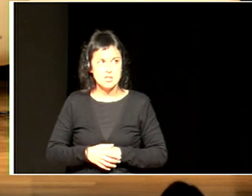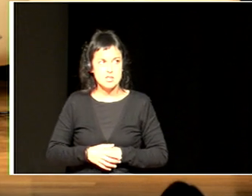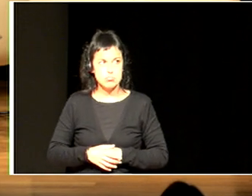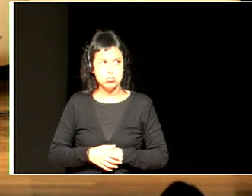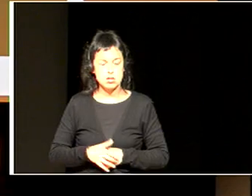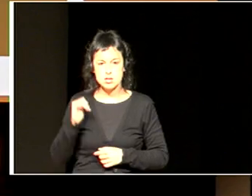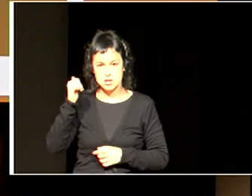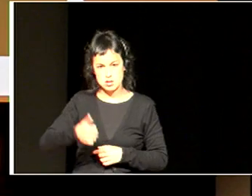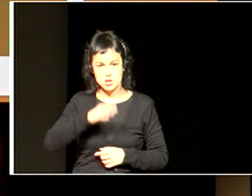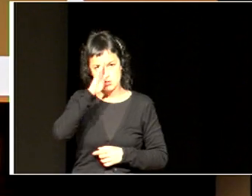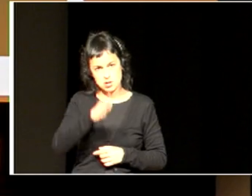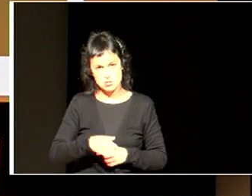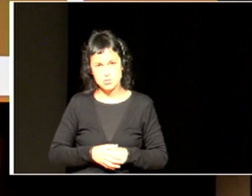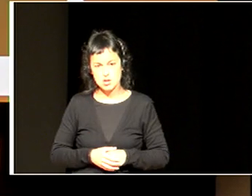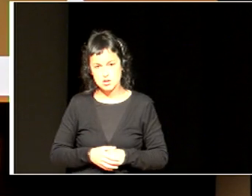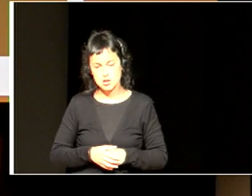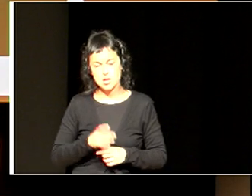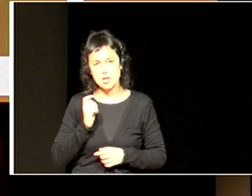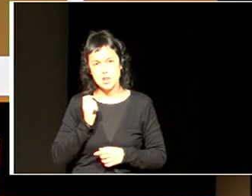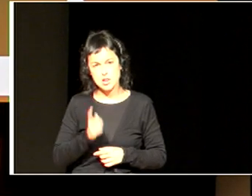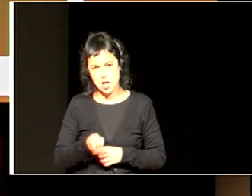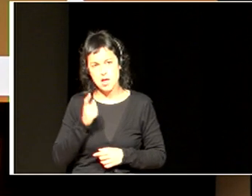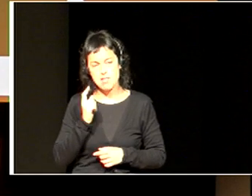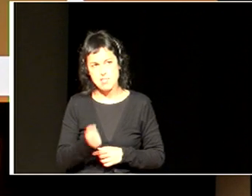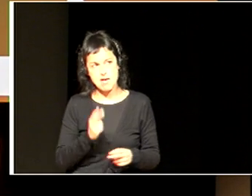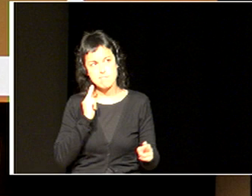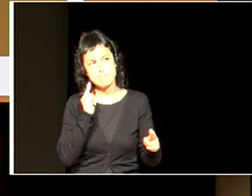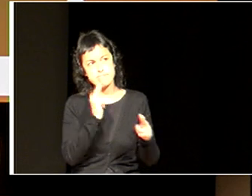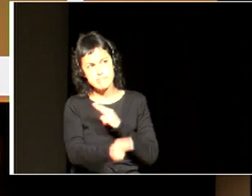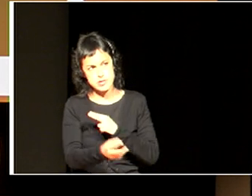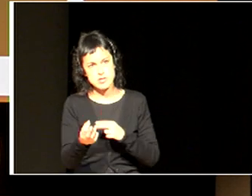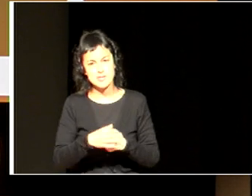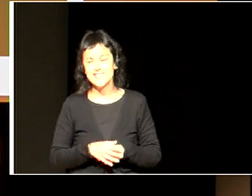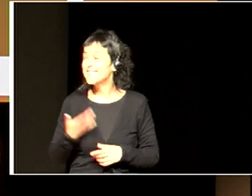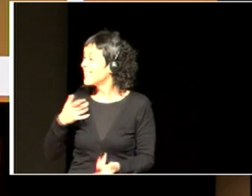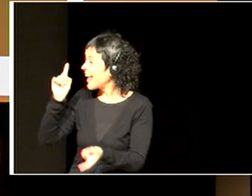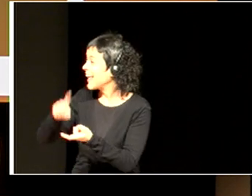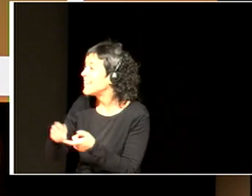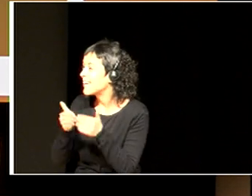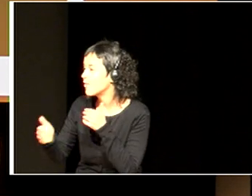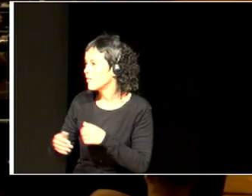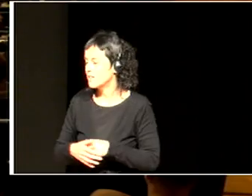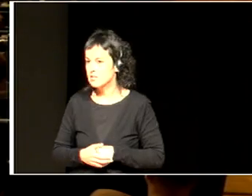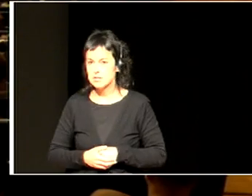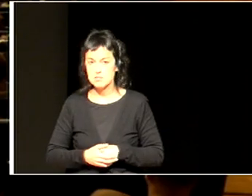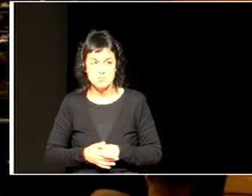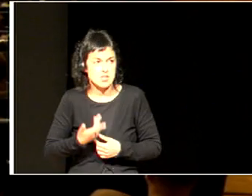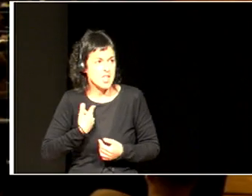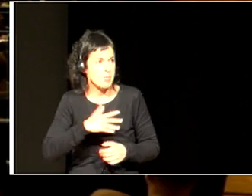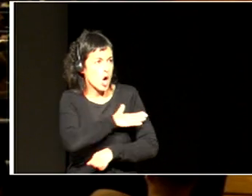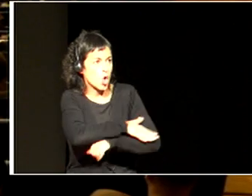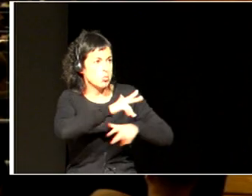muchas veces hemos tenido que contestar muchas cuando te casas y yo pensaba no me deja al gobierno